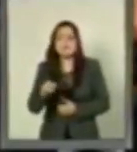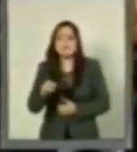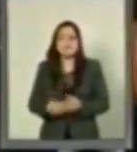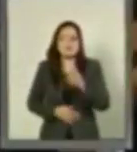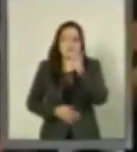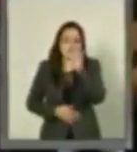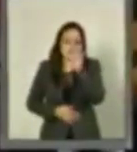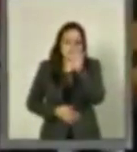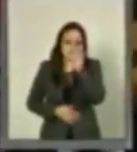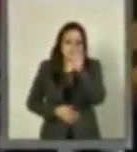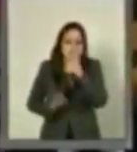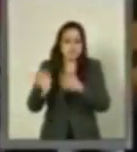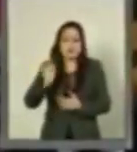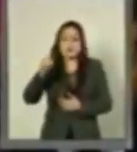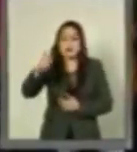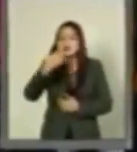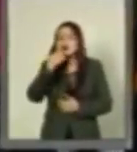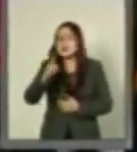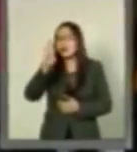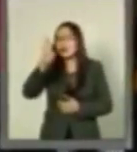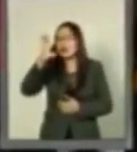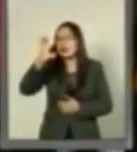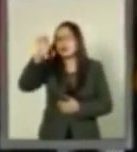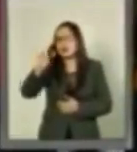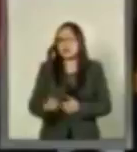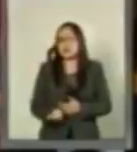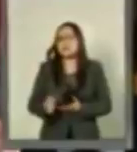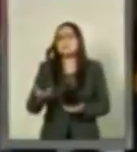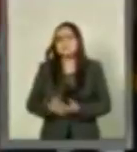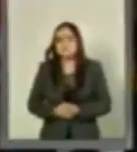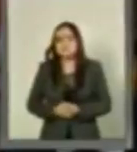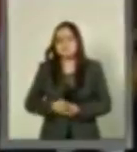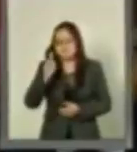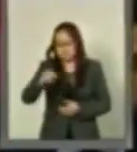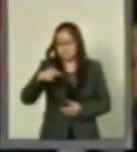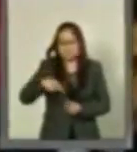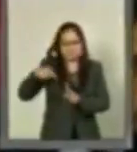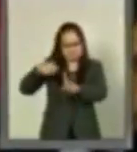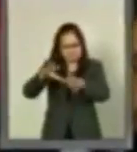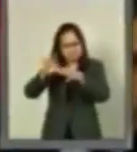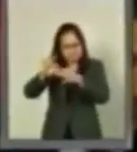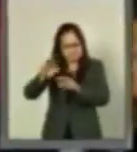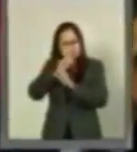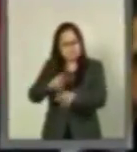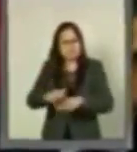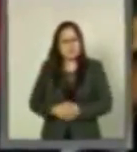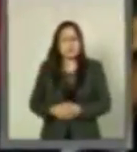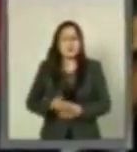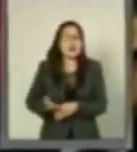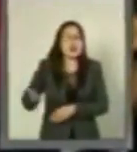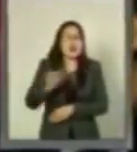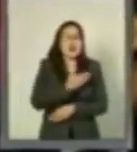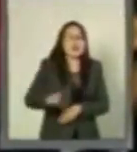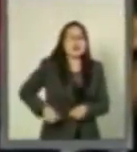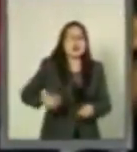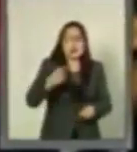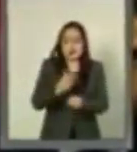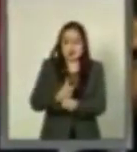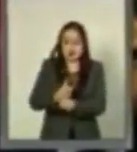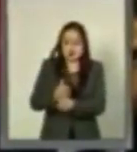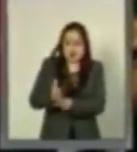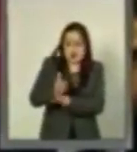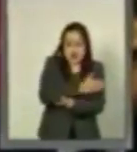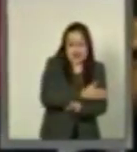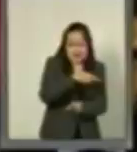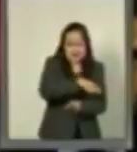¿Refiere usted a temas como Baja Sur? Se lo voy a referir. El anterior gobernador, al que hoy está